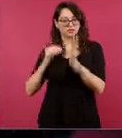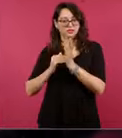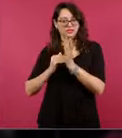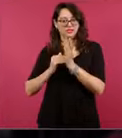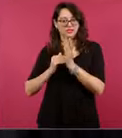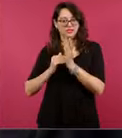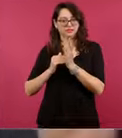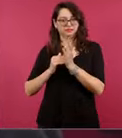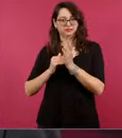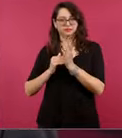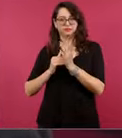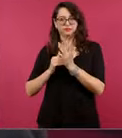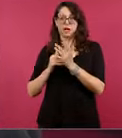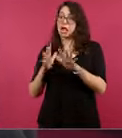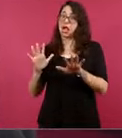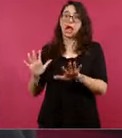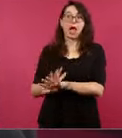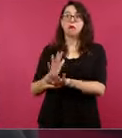cambio,